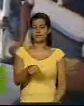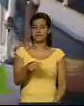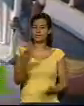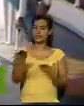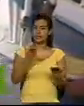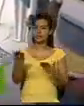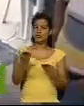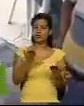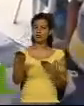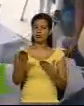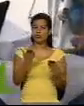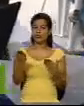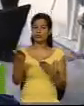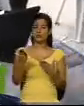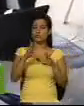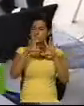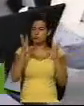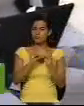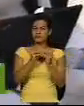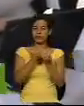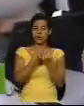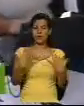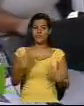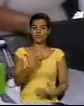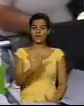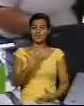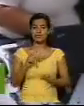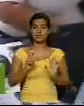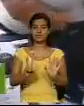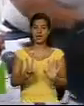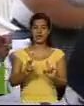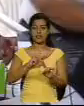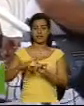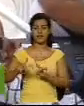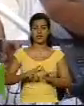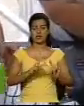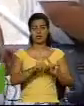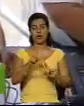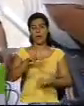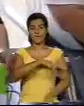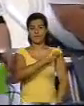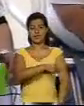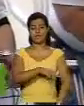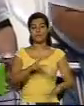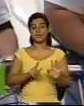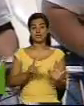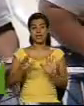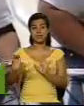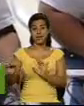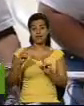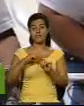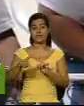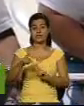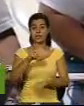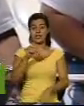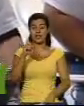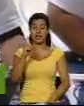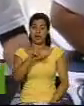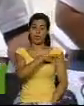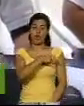a su servicio un total de 37 hospitales, 60 ambulatorios y 5 clínicas